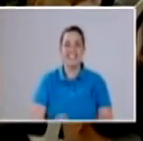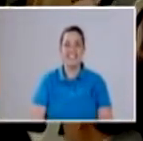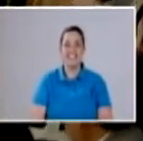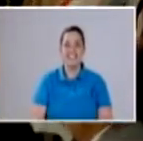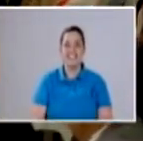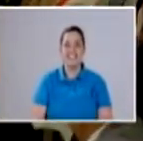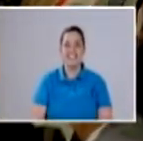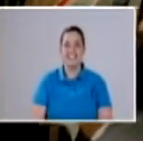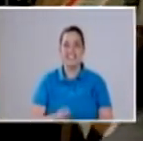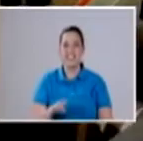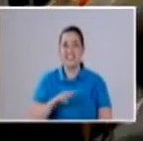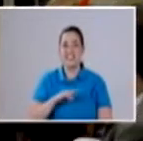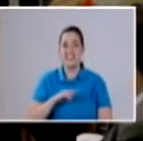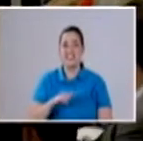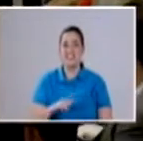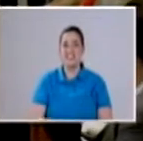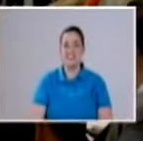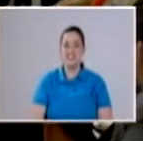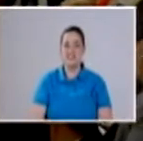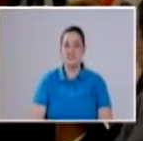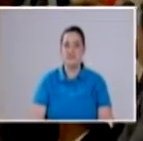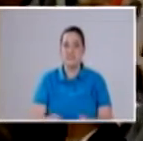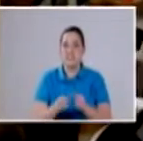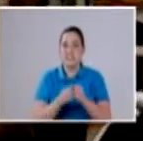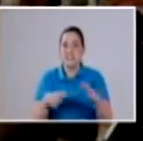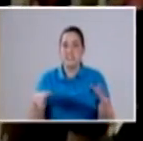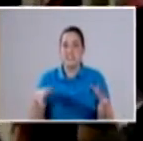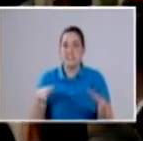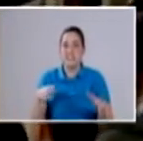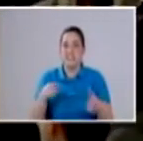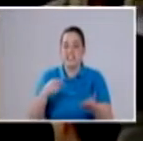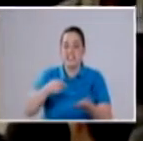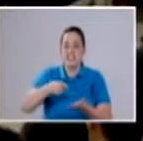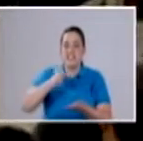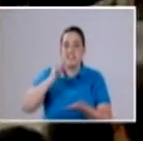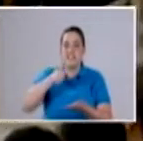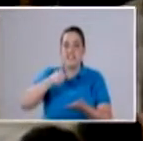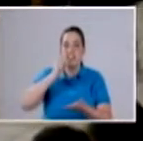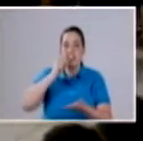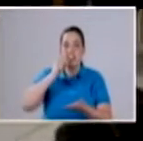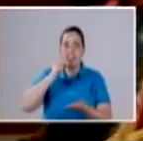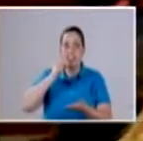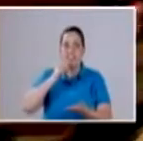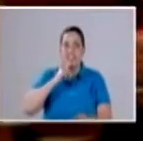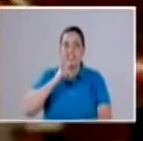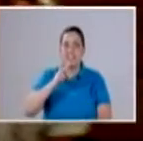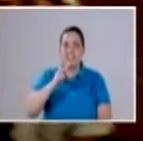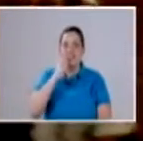Ellos son los que acuñaron la frase de que sin café, lo que dijo la hermana.